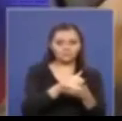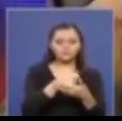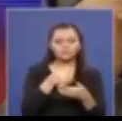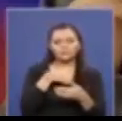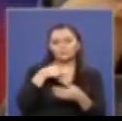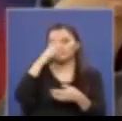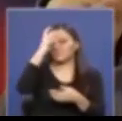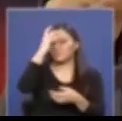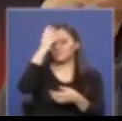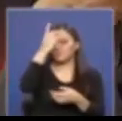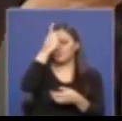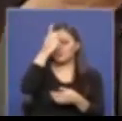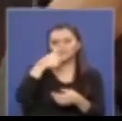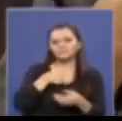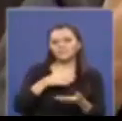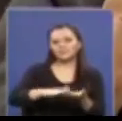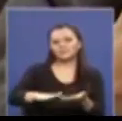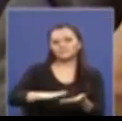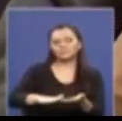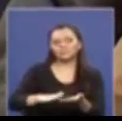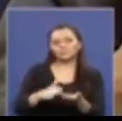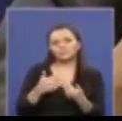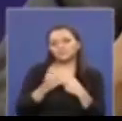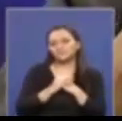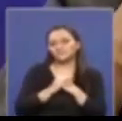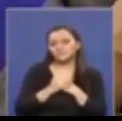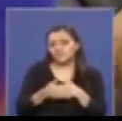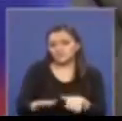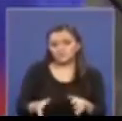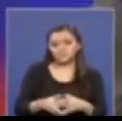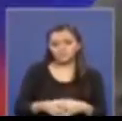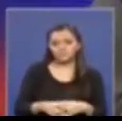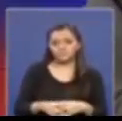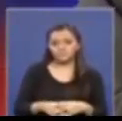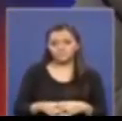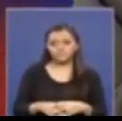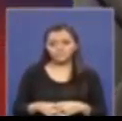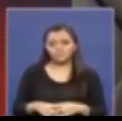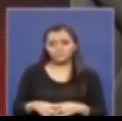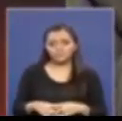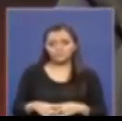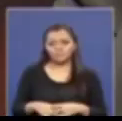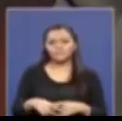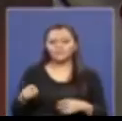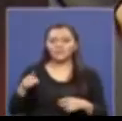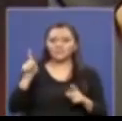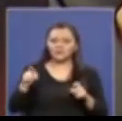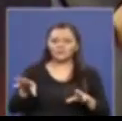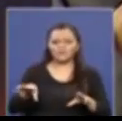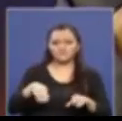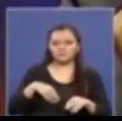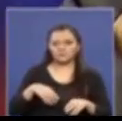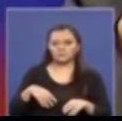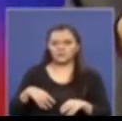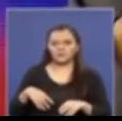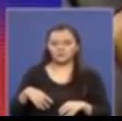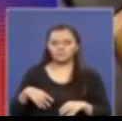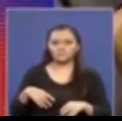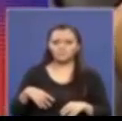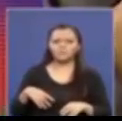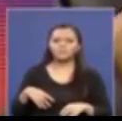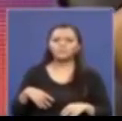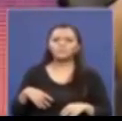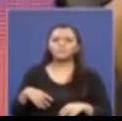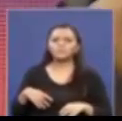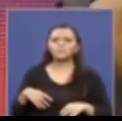me equivoqué, hice esto, así que discúlpeme. No, pues usted lo hizo, tiene que asumir las consecuencias. Entonces nosotros no podemos decir a